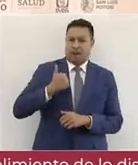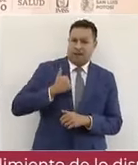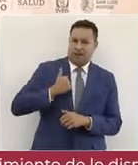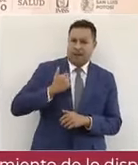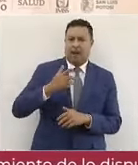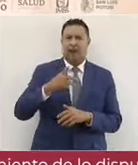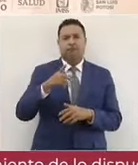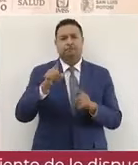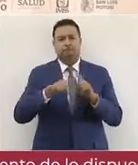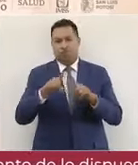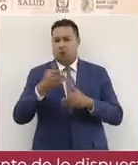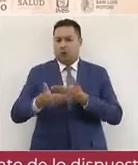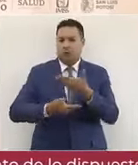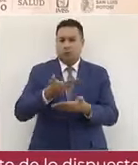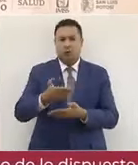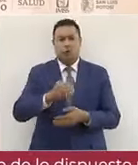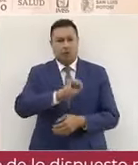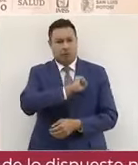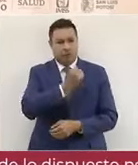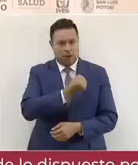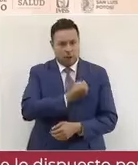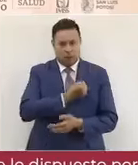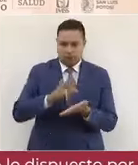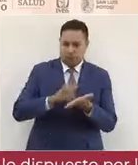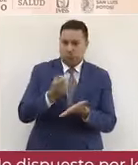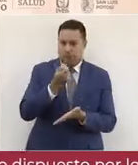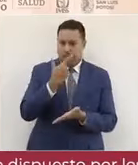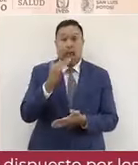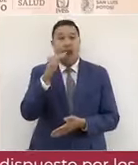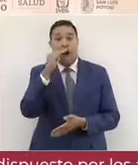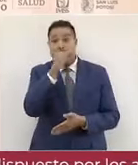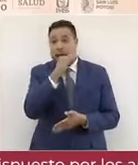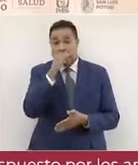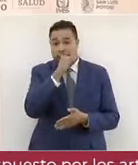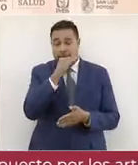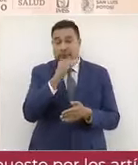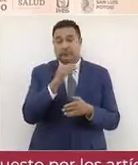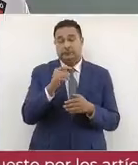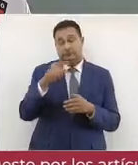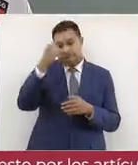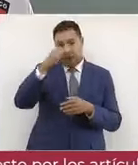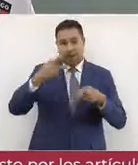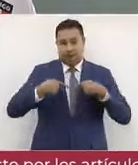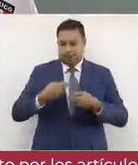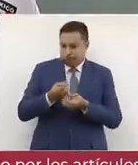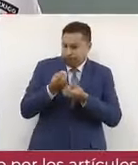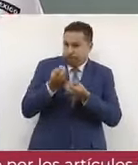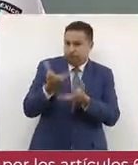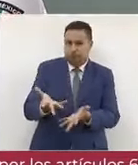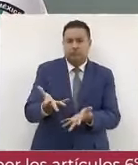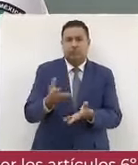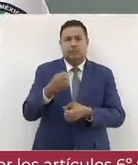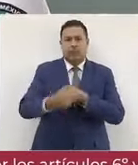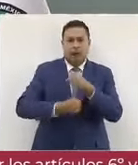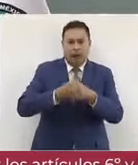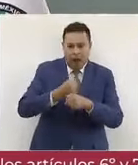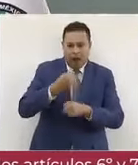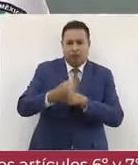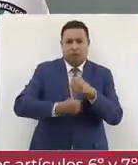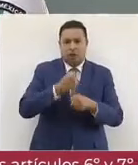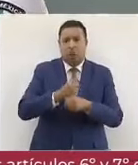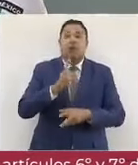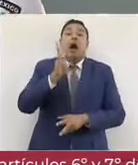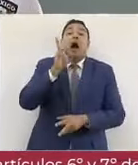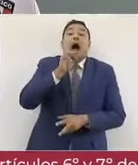se encarga de brindar servicios de salud y medicamentos gratuitos de calidad a sus habitantes. De tantos años de vivir de nuestra